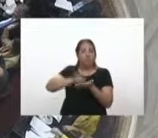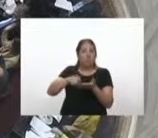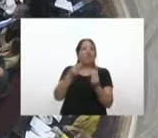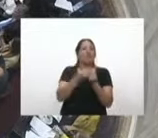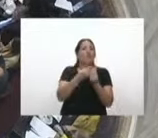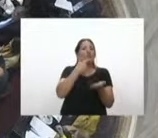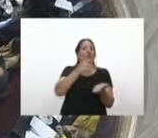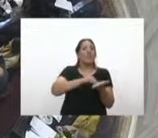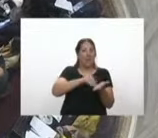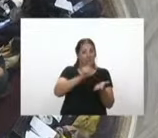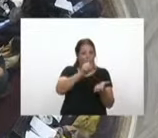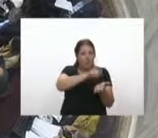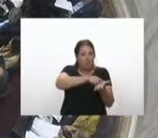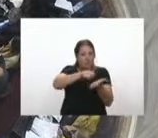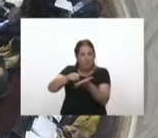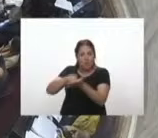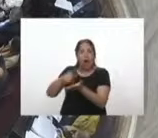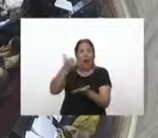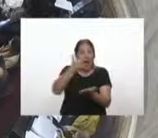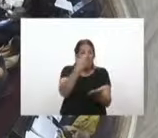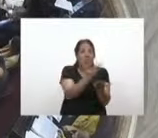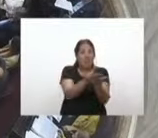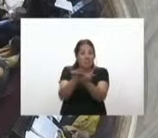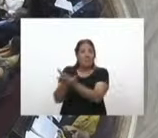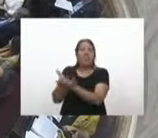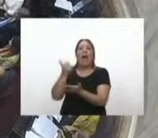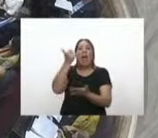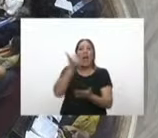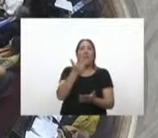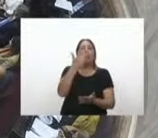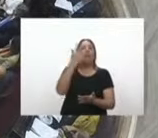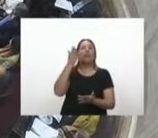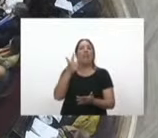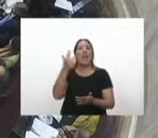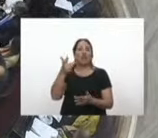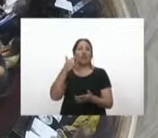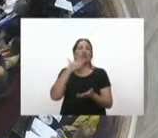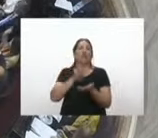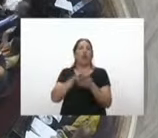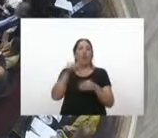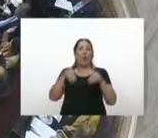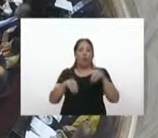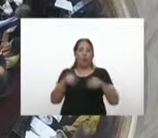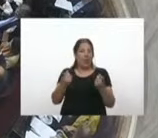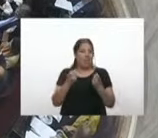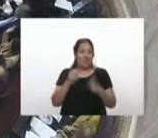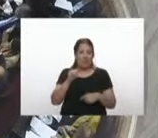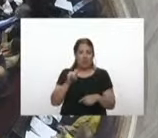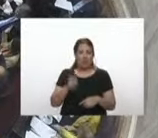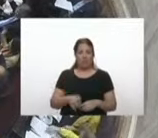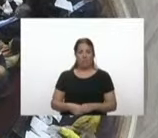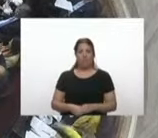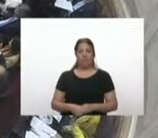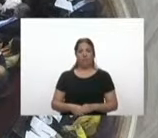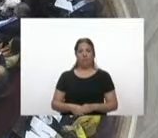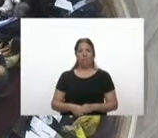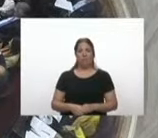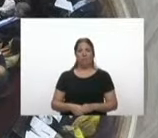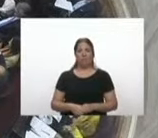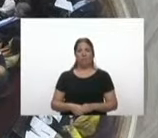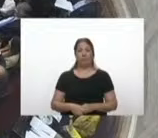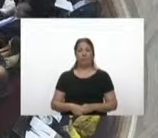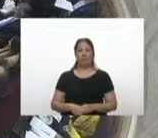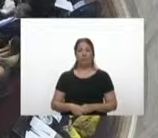viene. Diputados. ¿Con diputados? Diputados, obvio. Sí, obviamente, pero está claro. Está claro, si salió acá en... Si salió en el Senado, muy